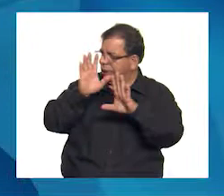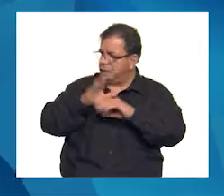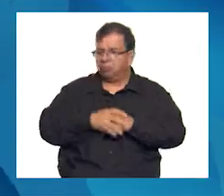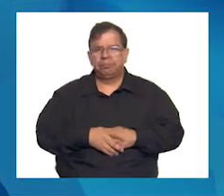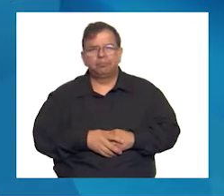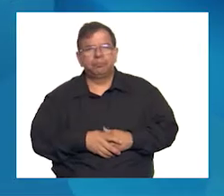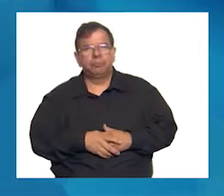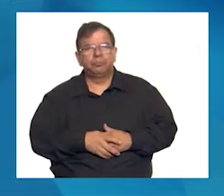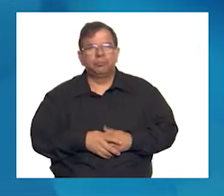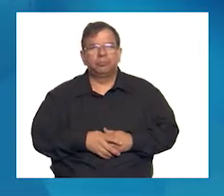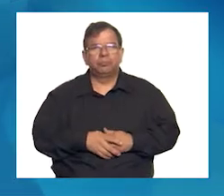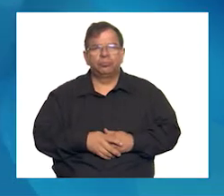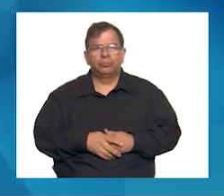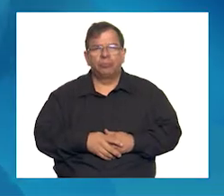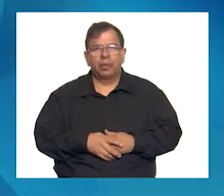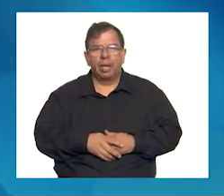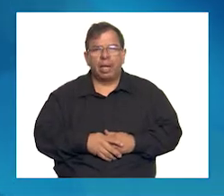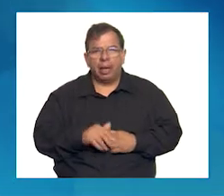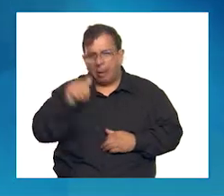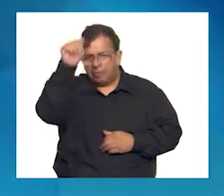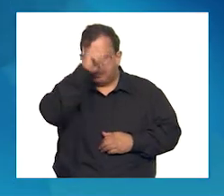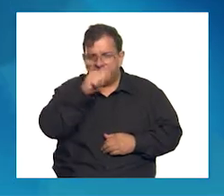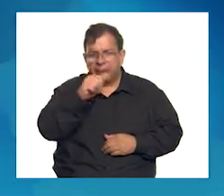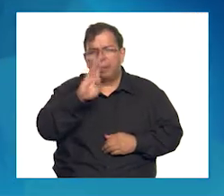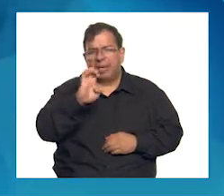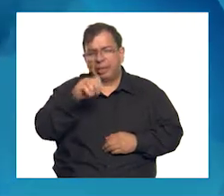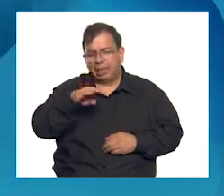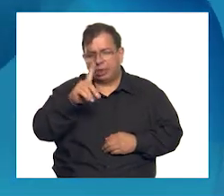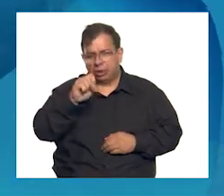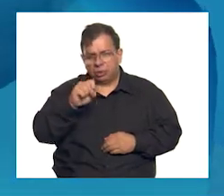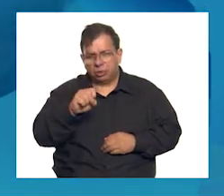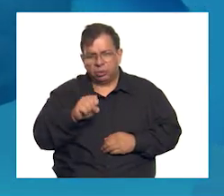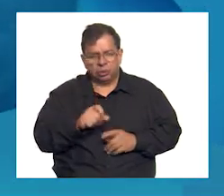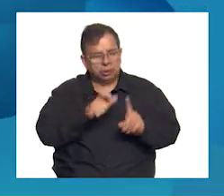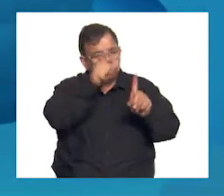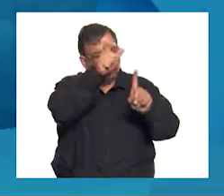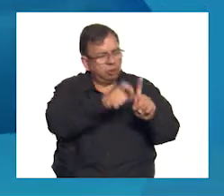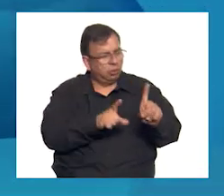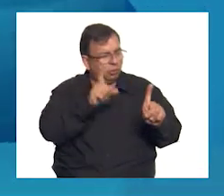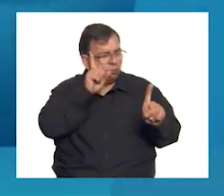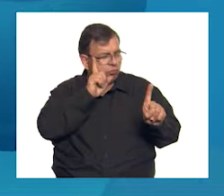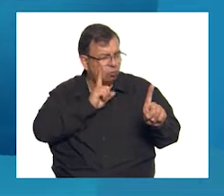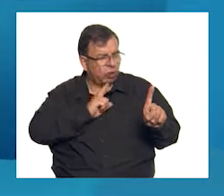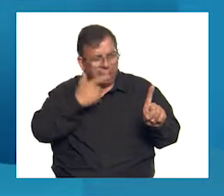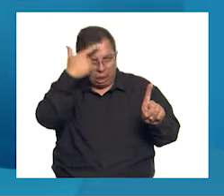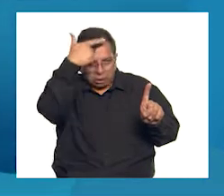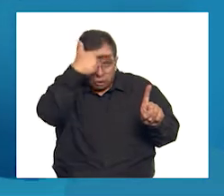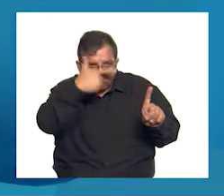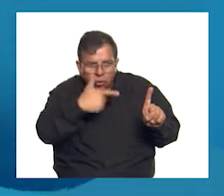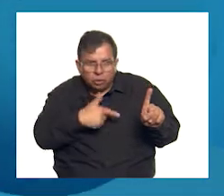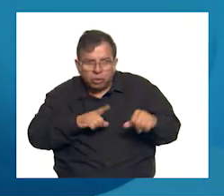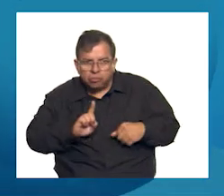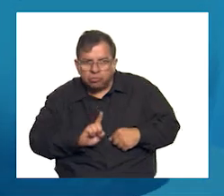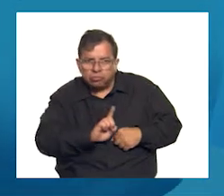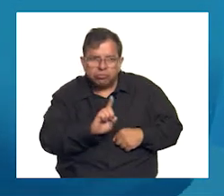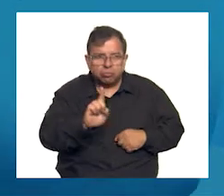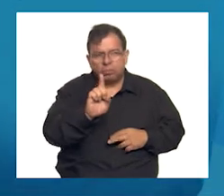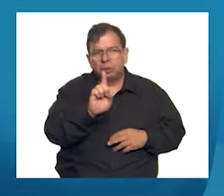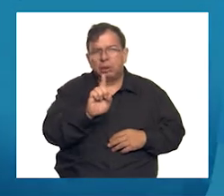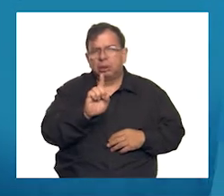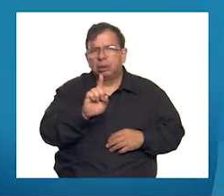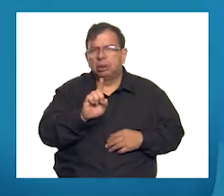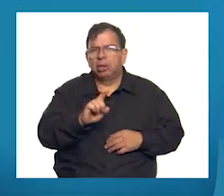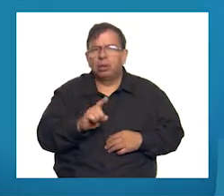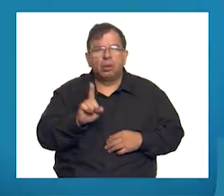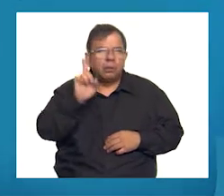así: Fray Bernardino de Sahagún, referente a la mujer que salía en las noches. Muchas veces se oía: una